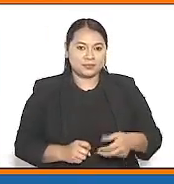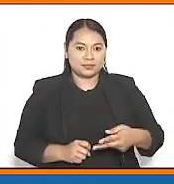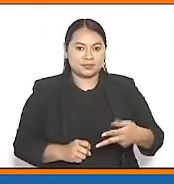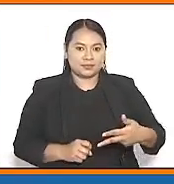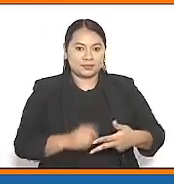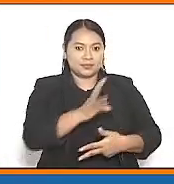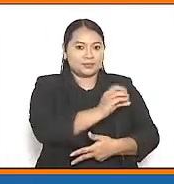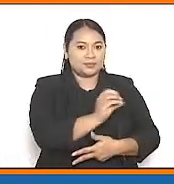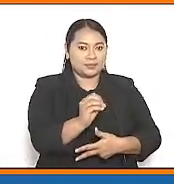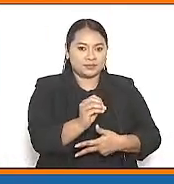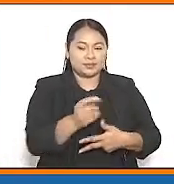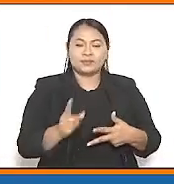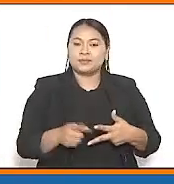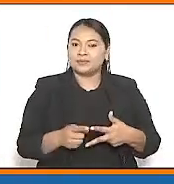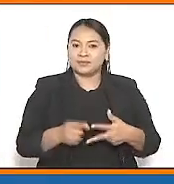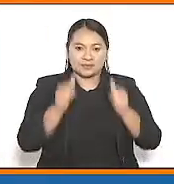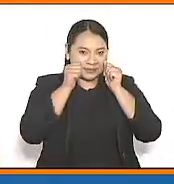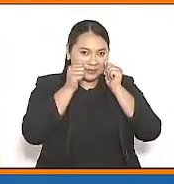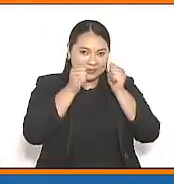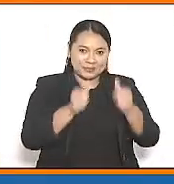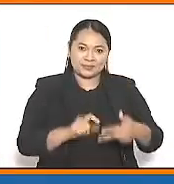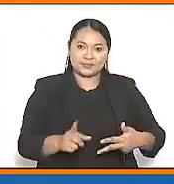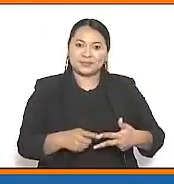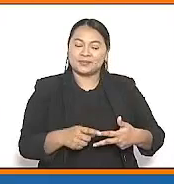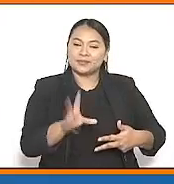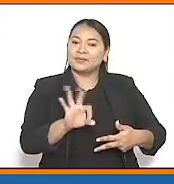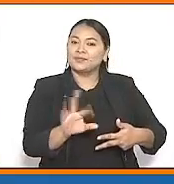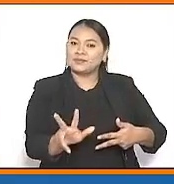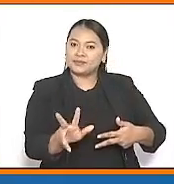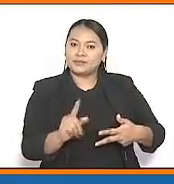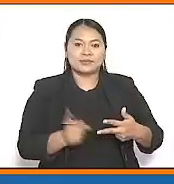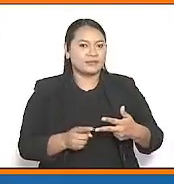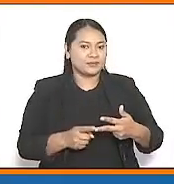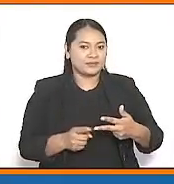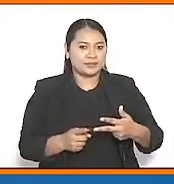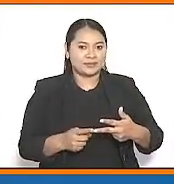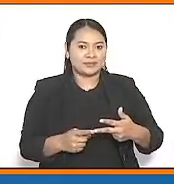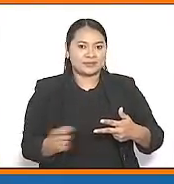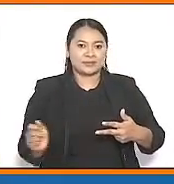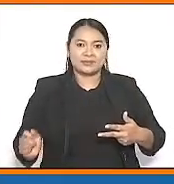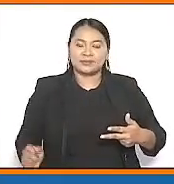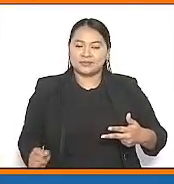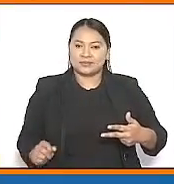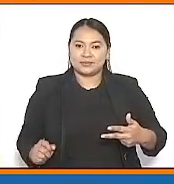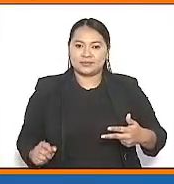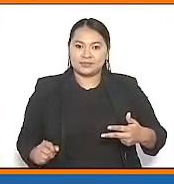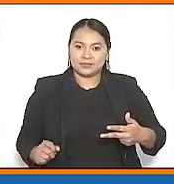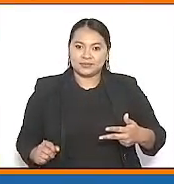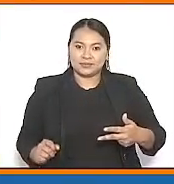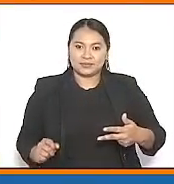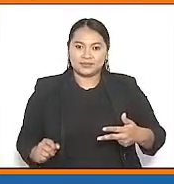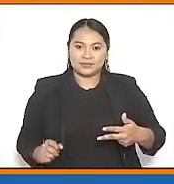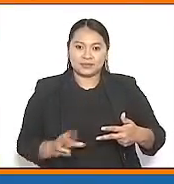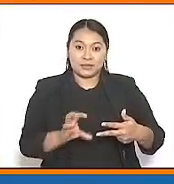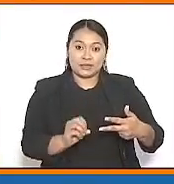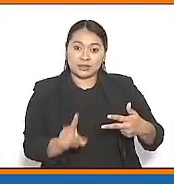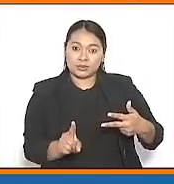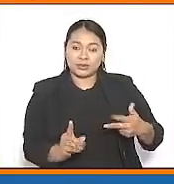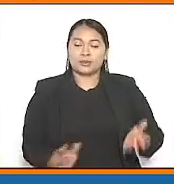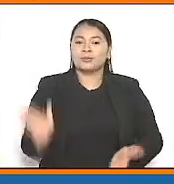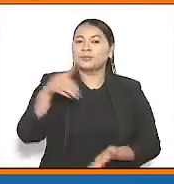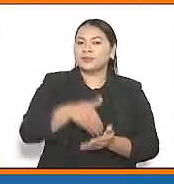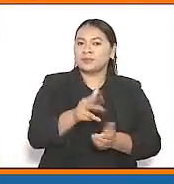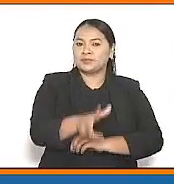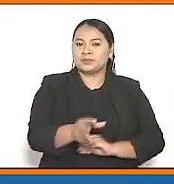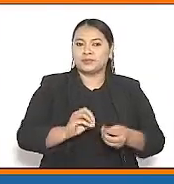número ganador, atentos, 93. Tercer y decisivo número ganador, 01. Con